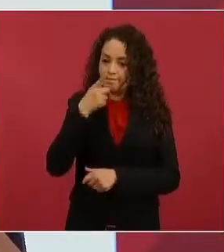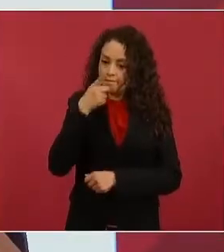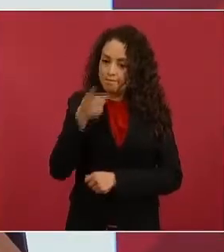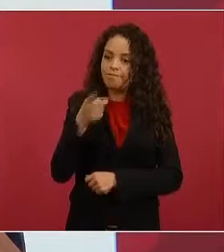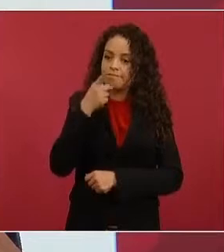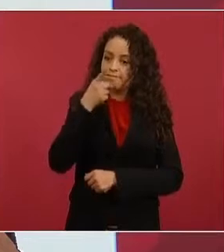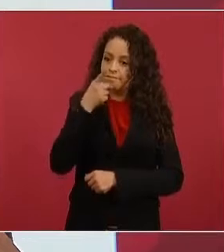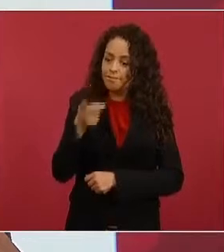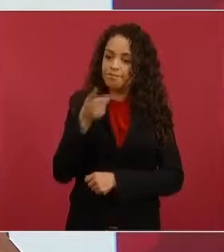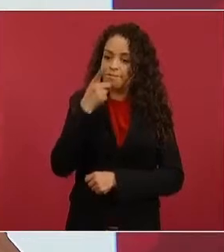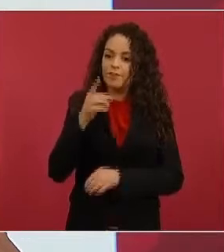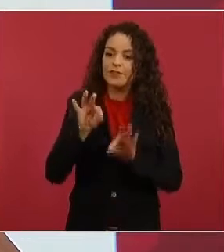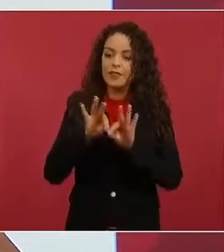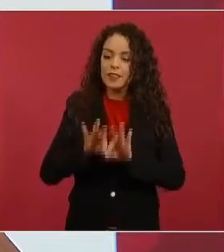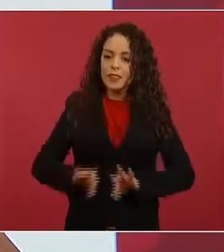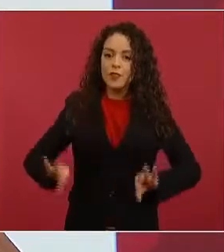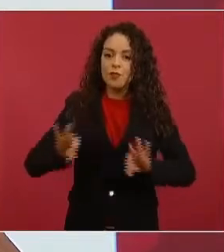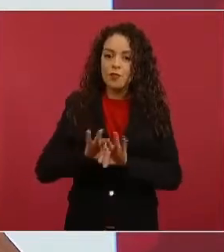en la autosuficiencia.